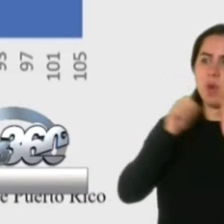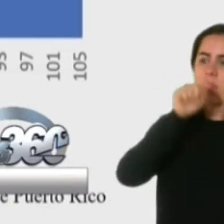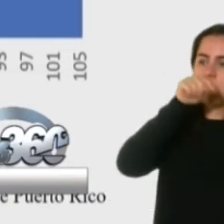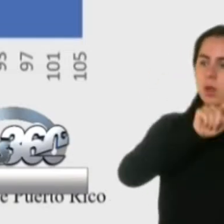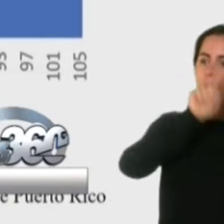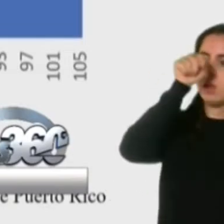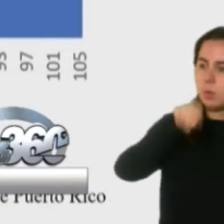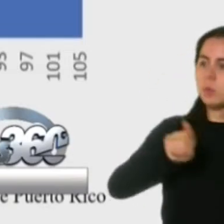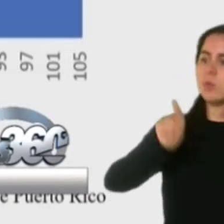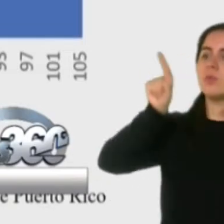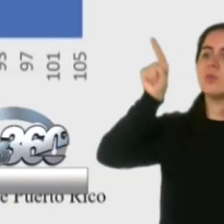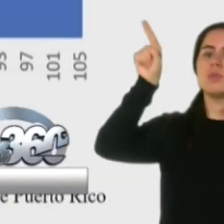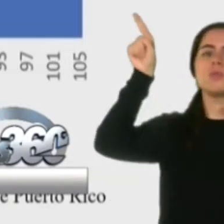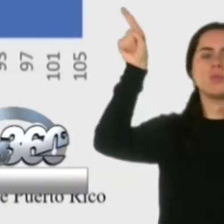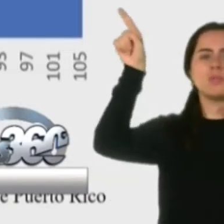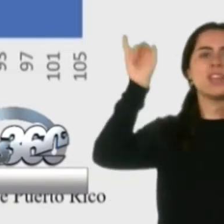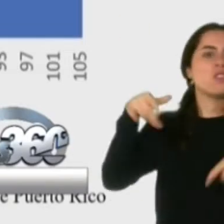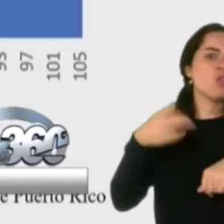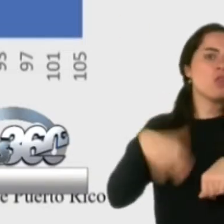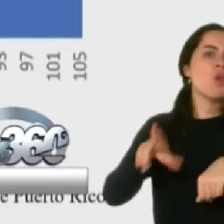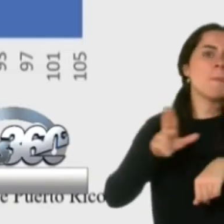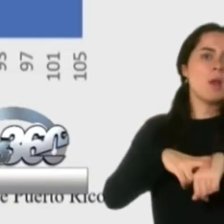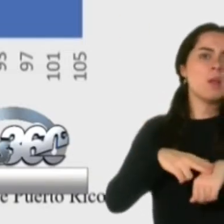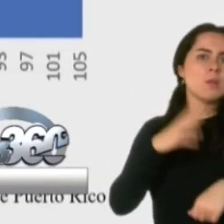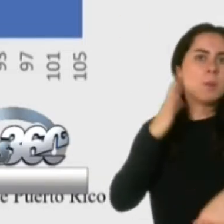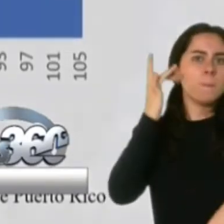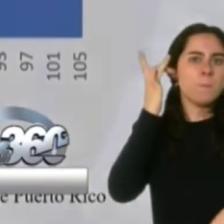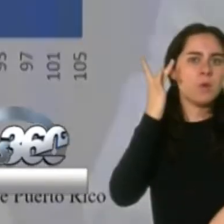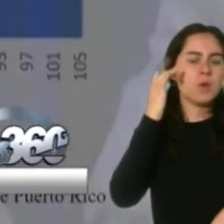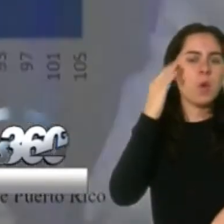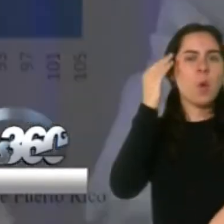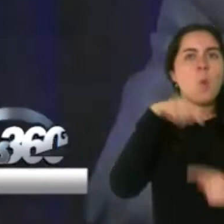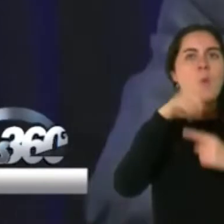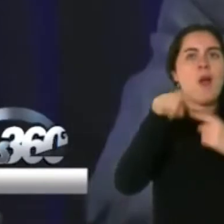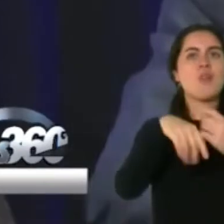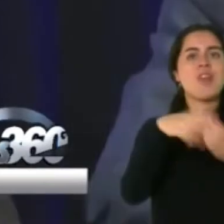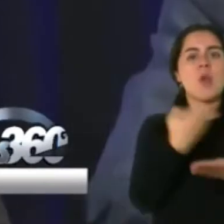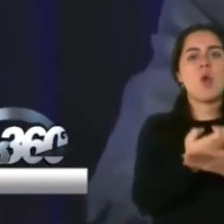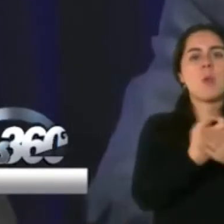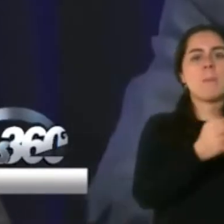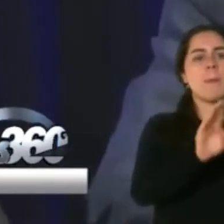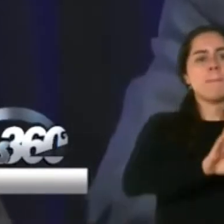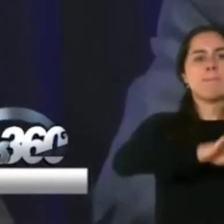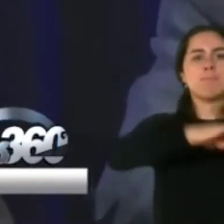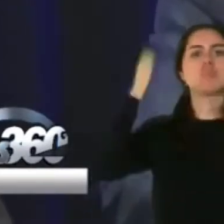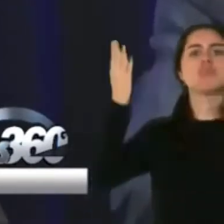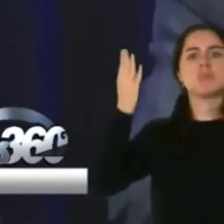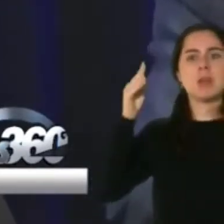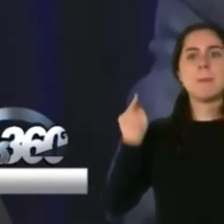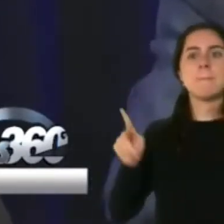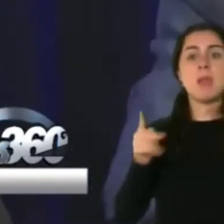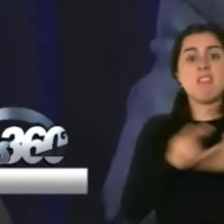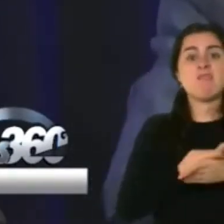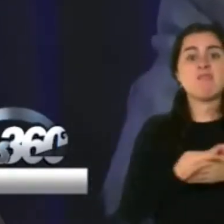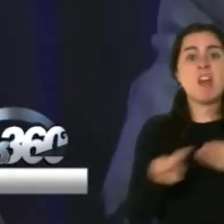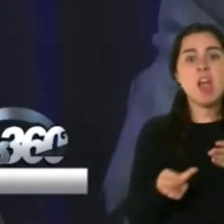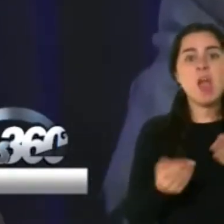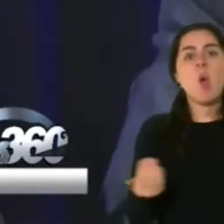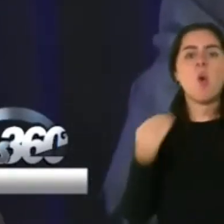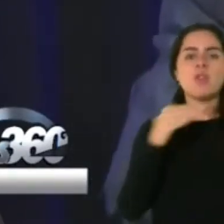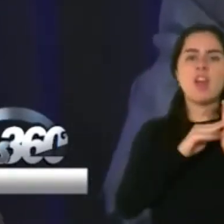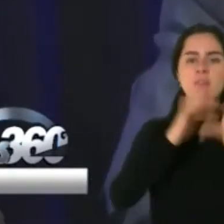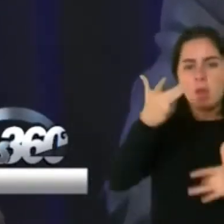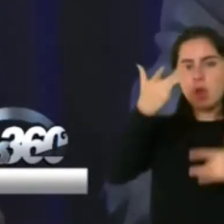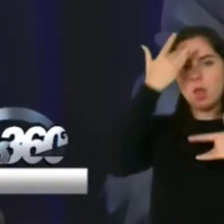Es normal, como comentaba anteriormente, que cuando se hacen ciertas aperturas puede fallar alguno de los factores y entonces ahí se ve ese